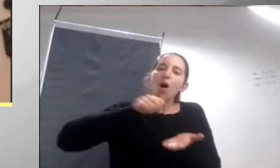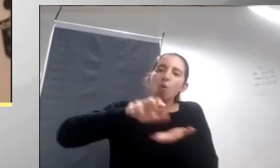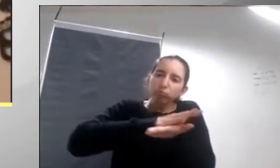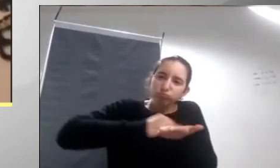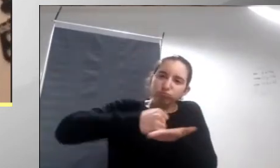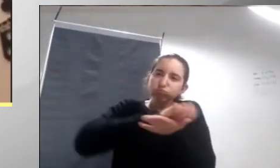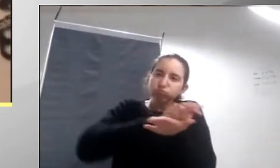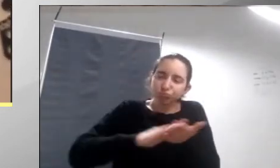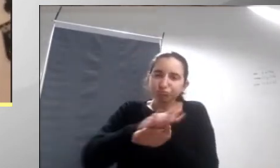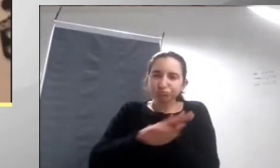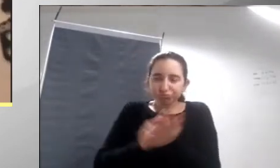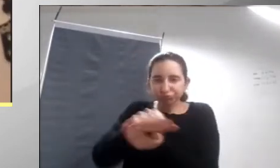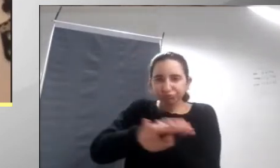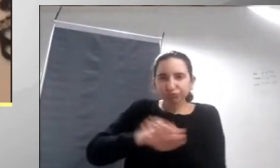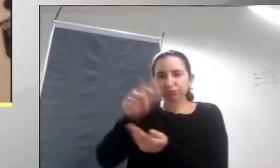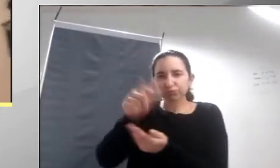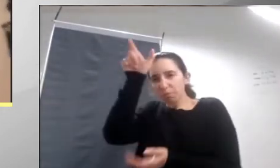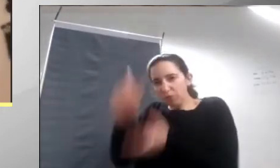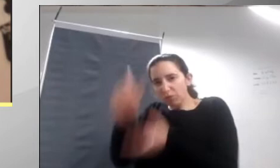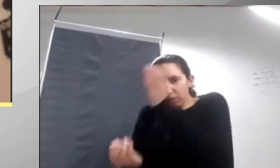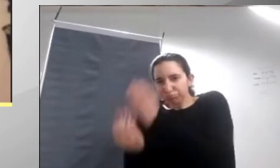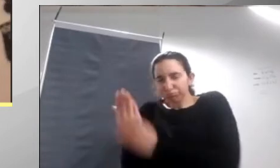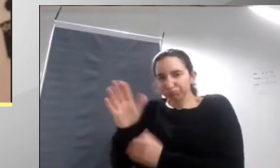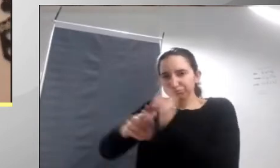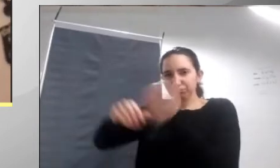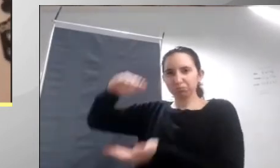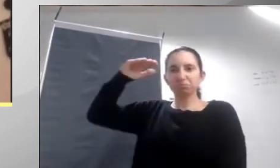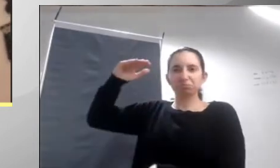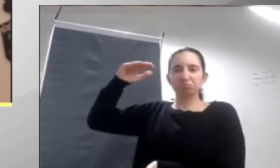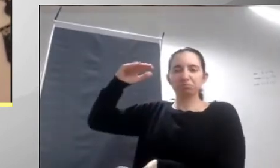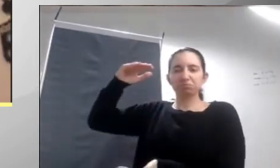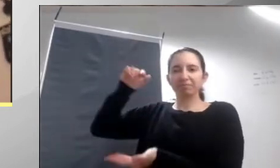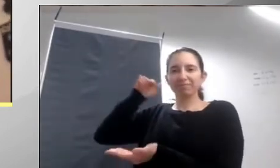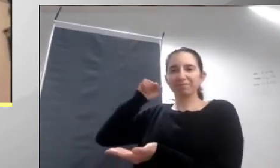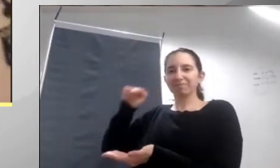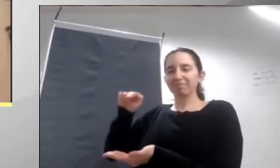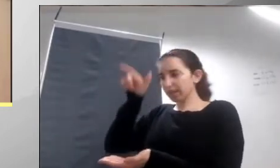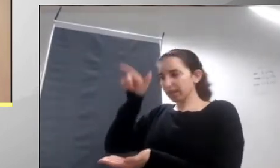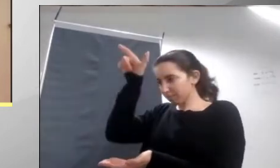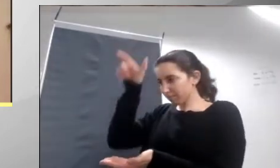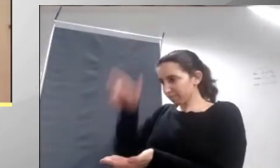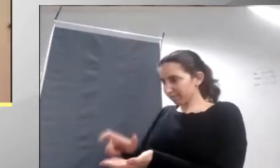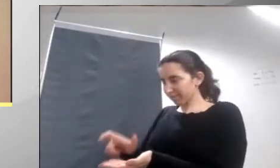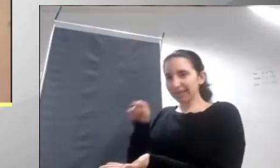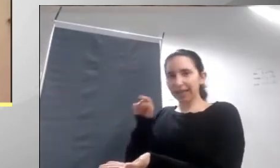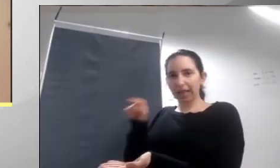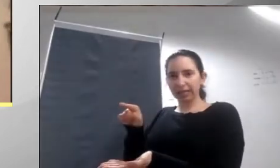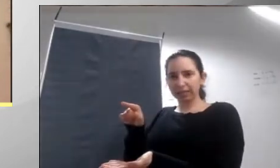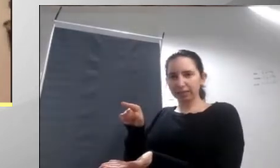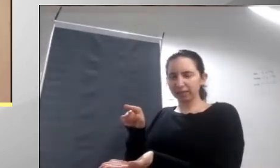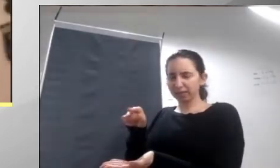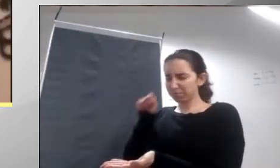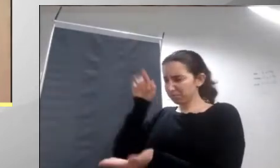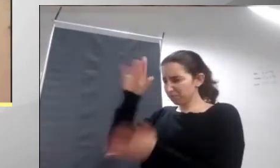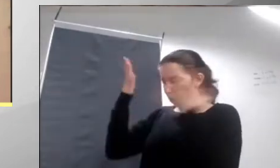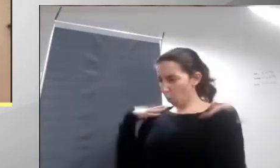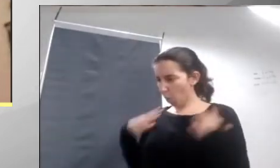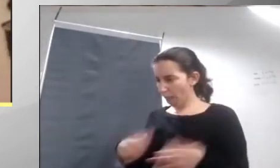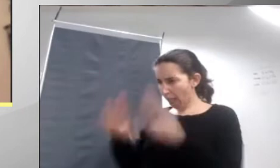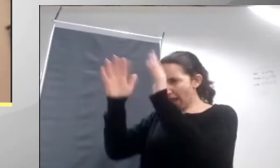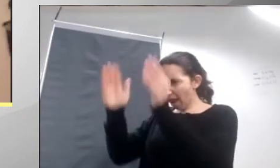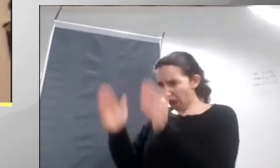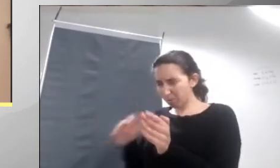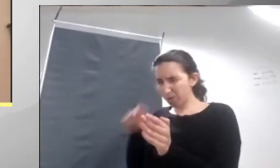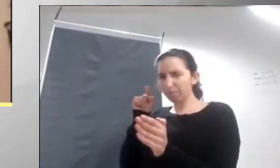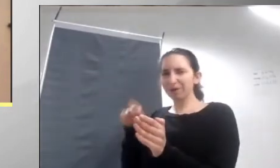de formarlo, dijo, pero esto es la materia del hombre, esto no es todo el hombre, todavía no es humano. Va a